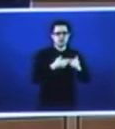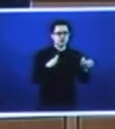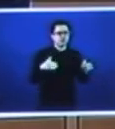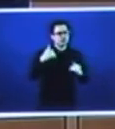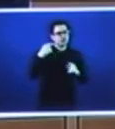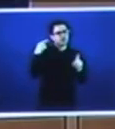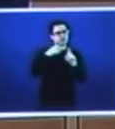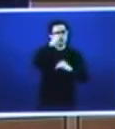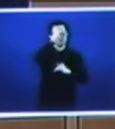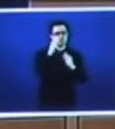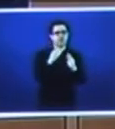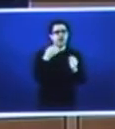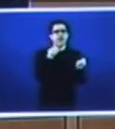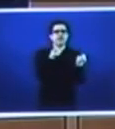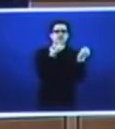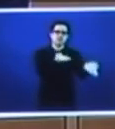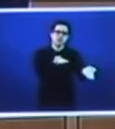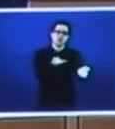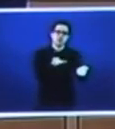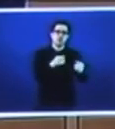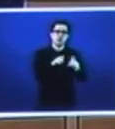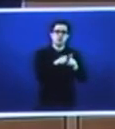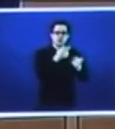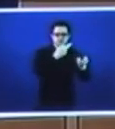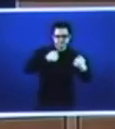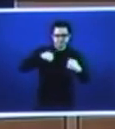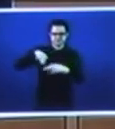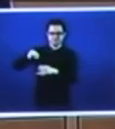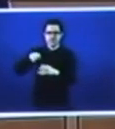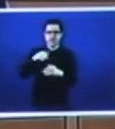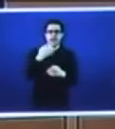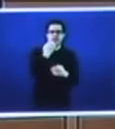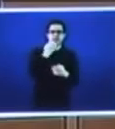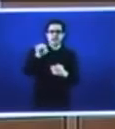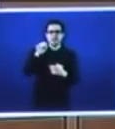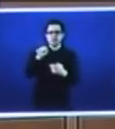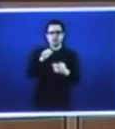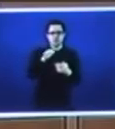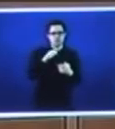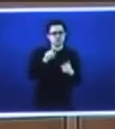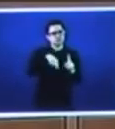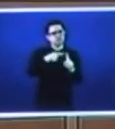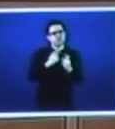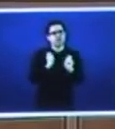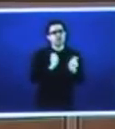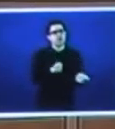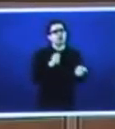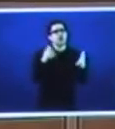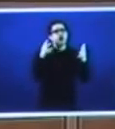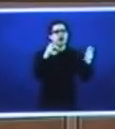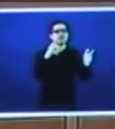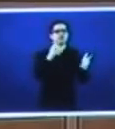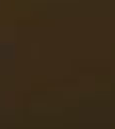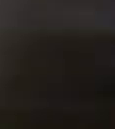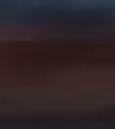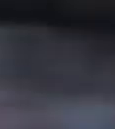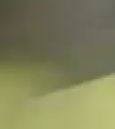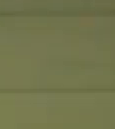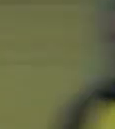estamos tramitando as súas reclamacións, onde estamos ofrecendo asesoramento gratuito a todos eles, señoría, e vamos a